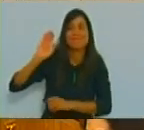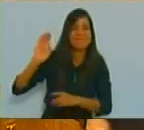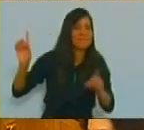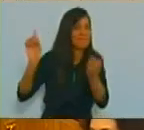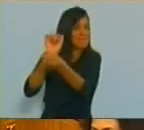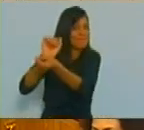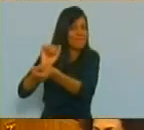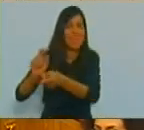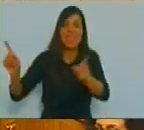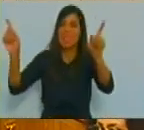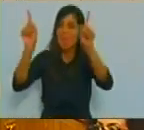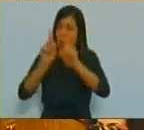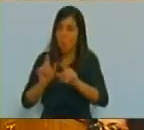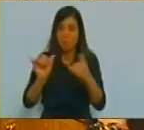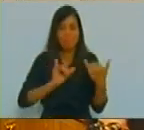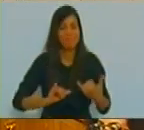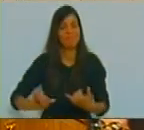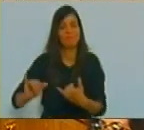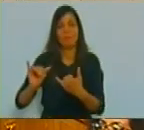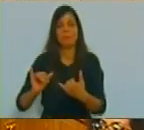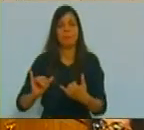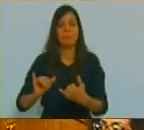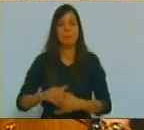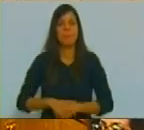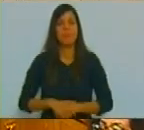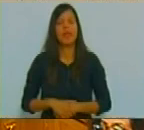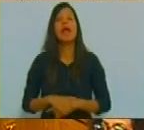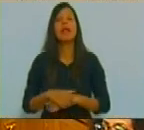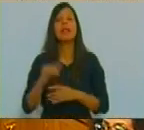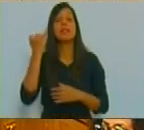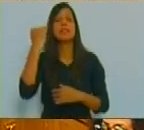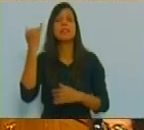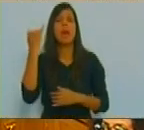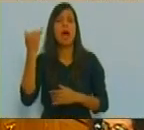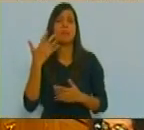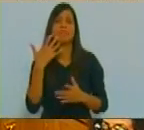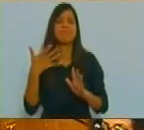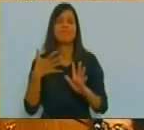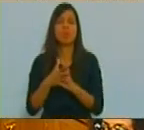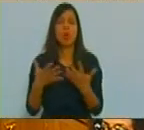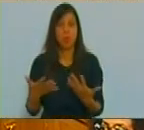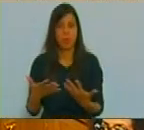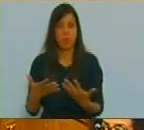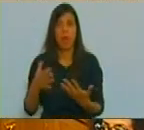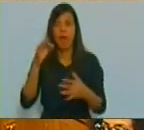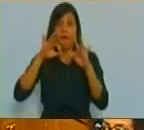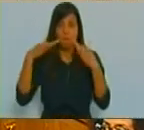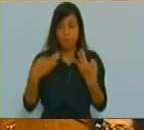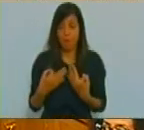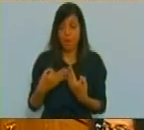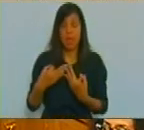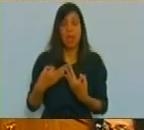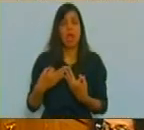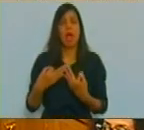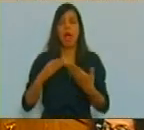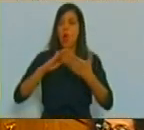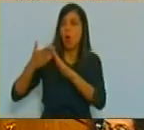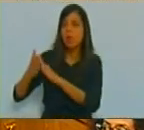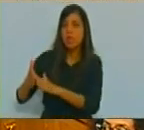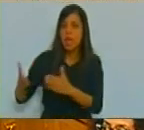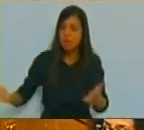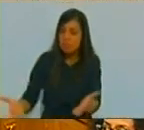ideas para la prevención fortalecimiento de la familia como núcleo